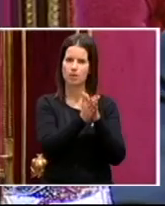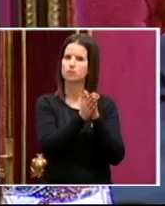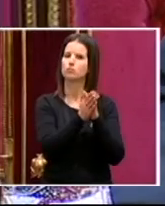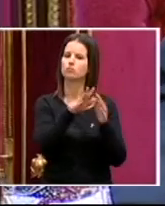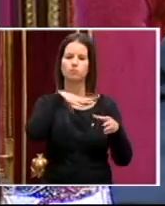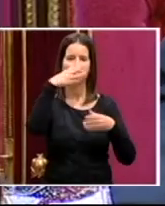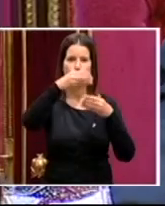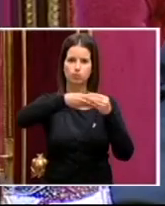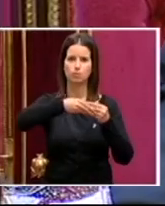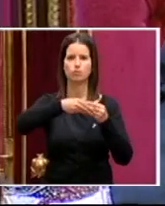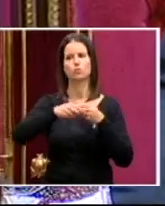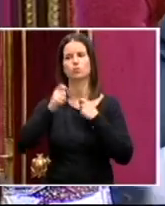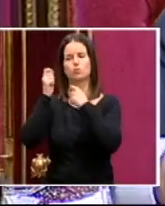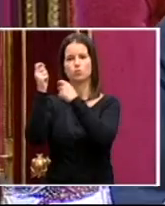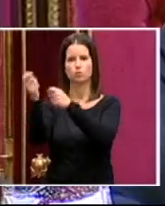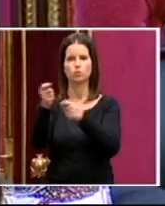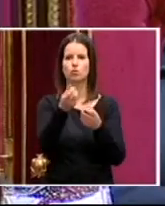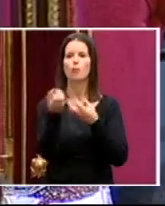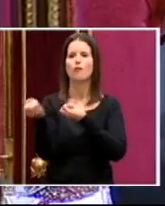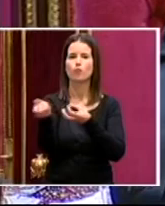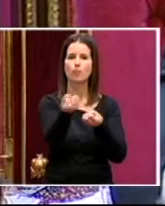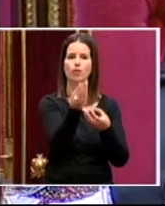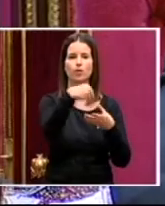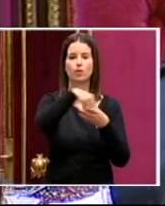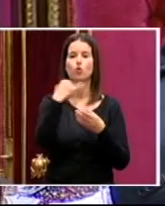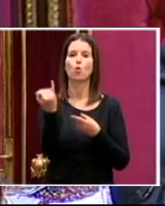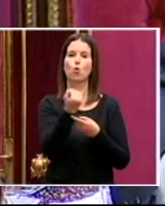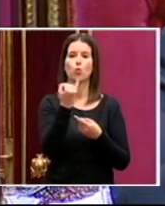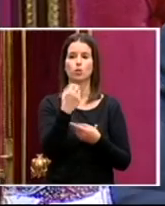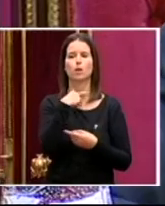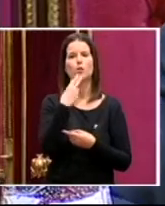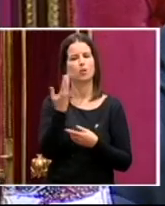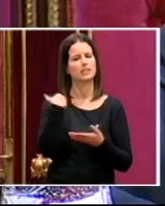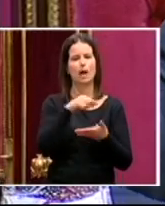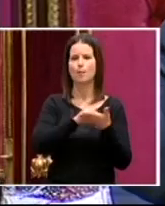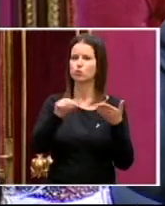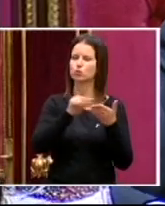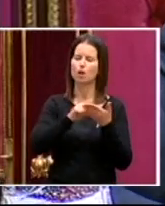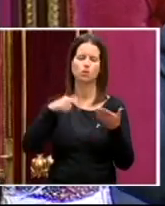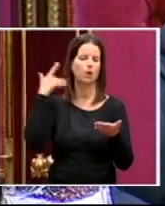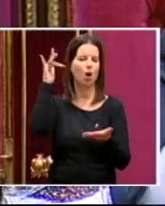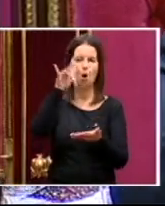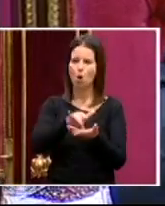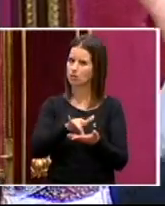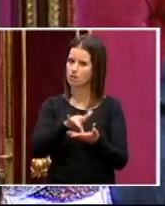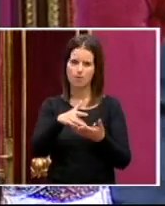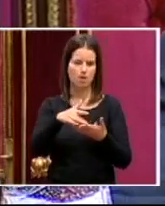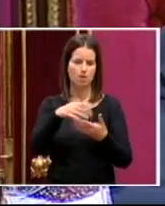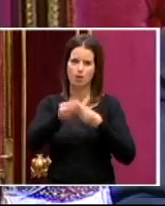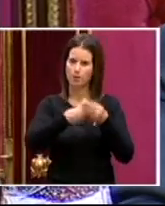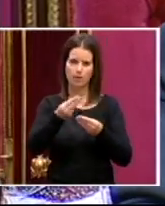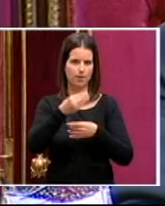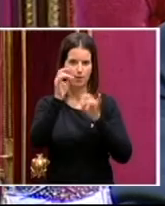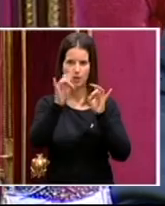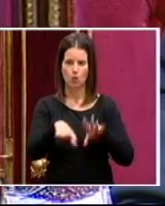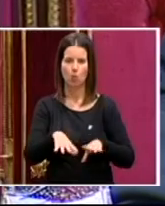la información en junta de portavoces. Bueno, hemos tomado nota, no volverá a ocurrir, traeremos los expedientes de forma completamente diferente a como